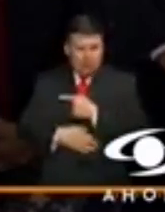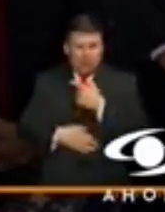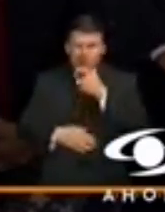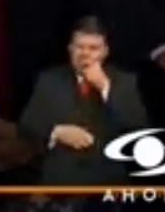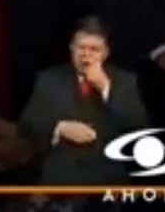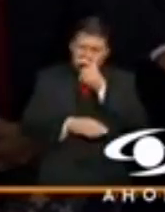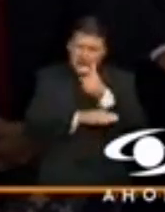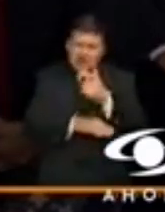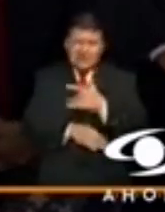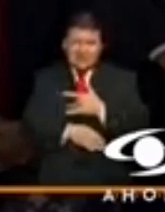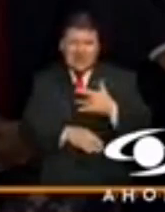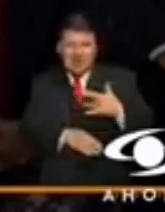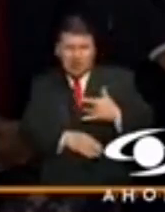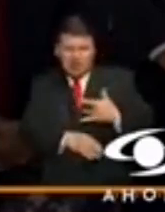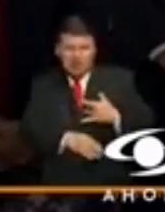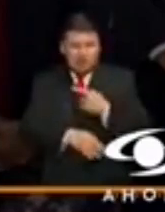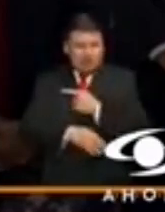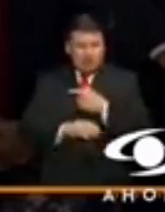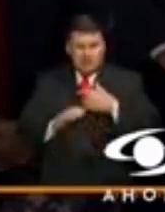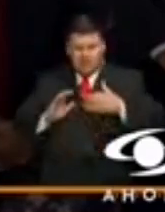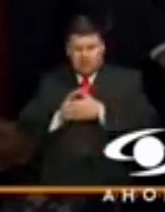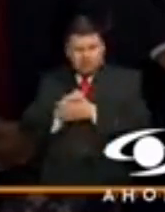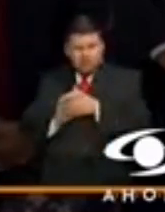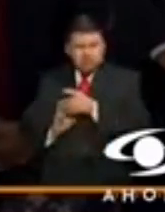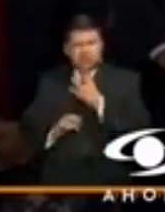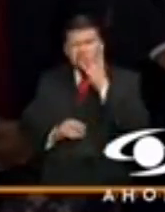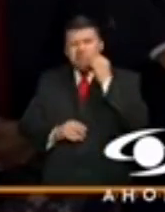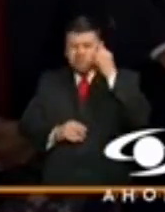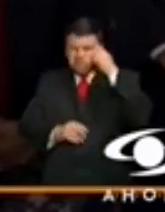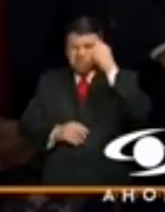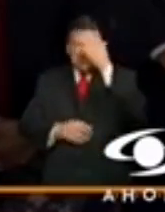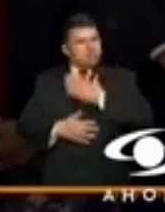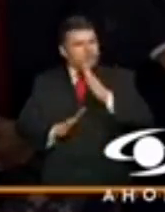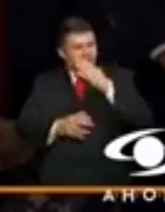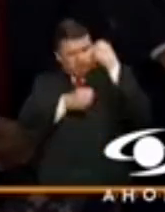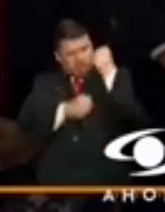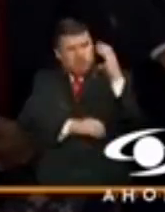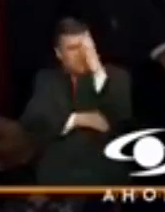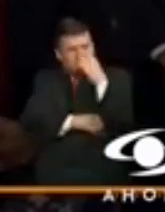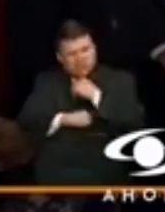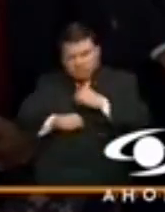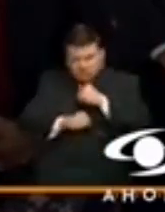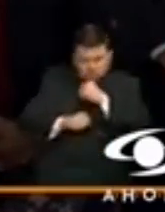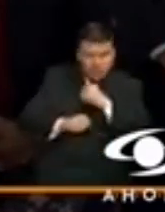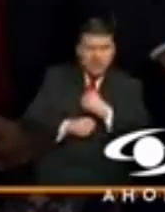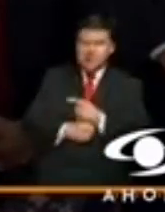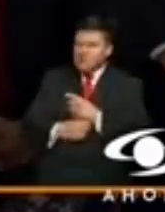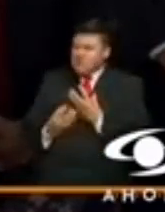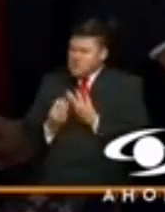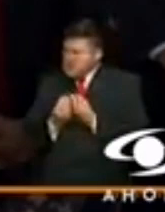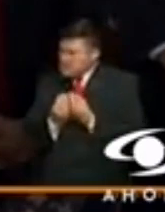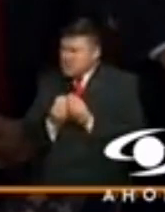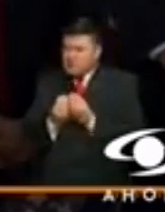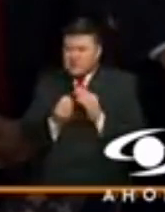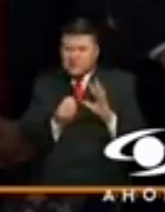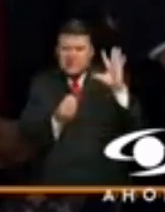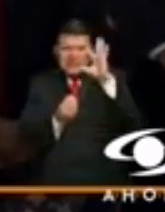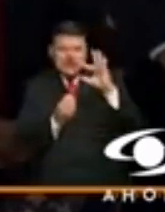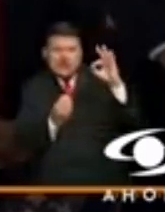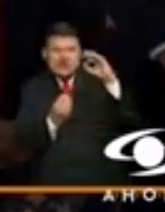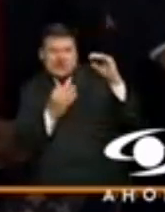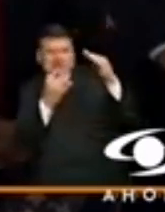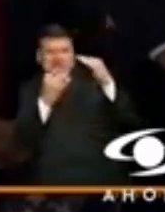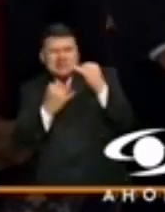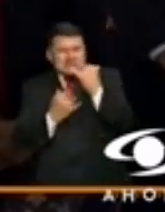la Superintendencia de Salud y de la mano con expertos llenos de patriotismo, hemos analizado las tendencias